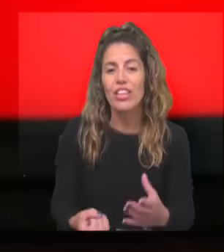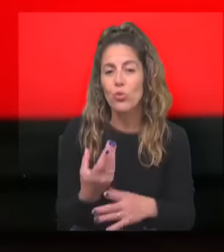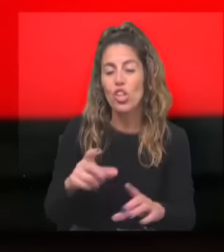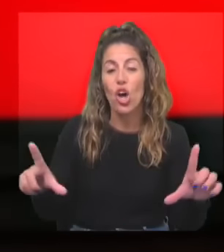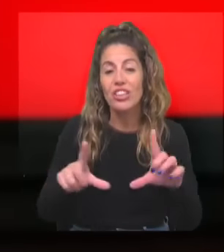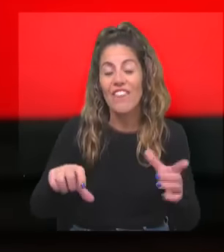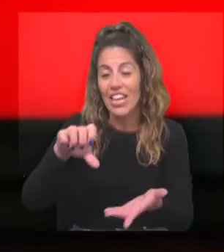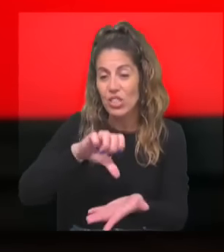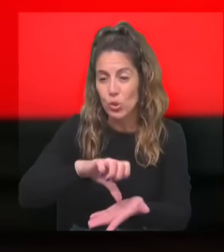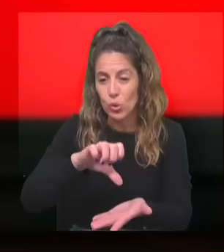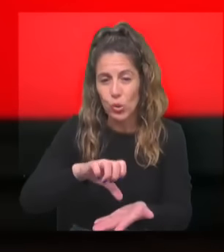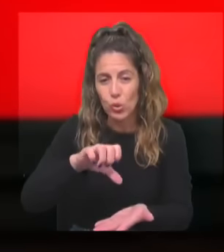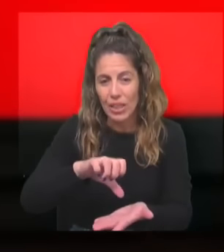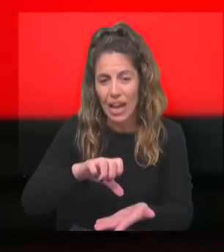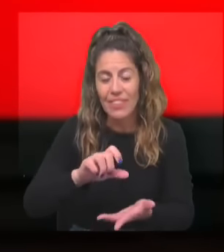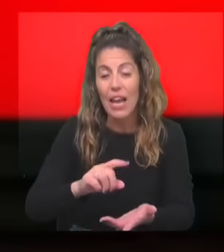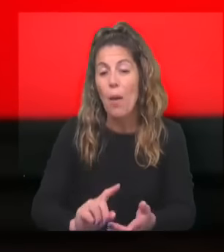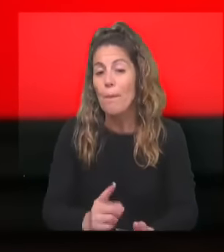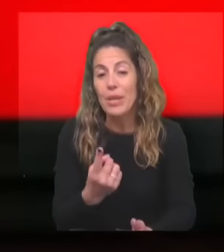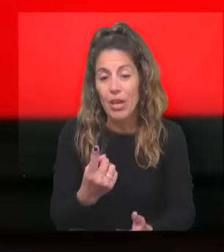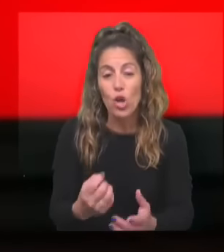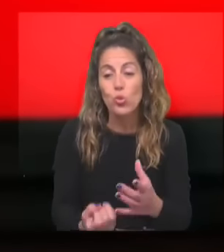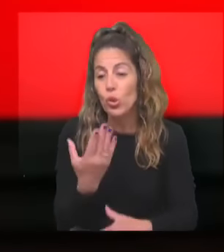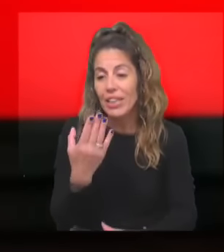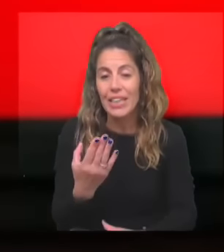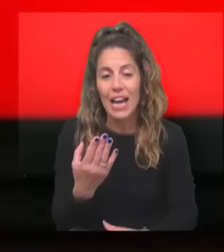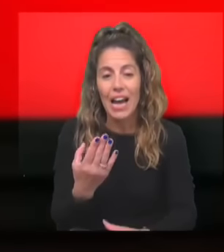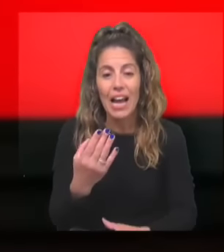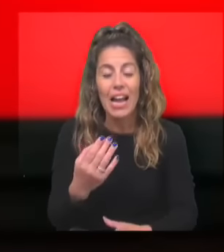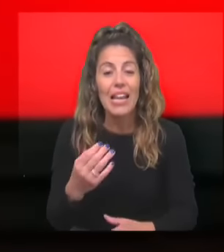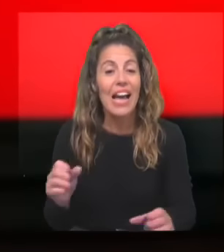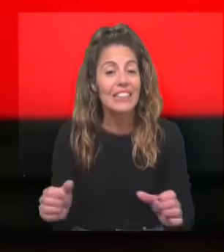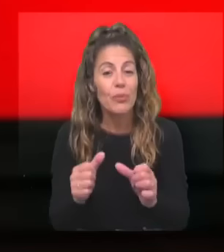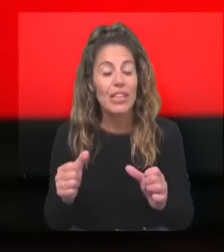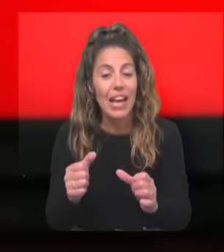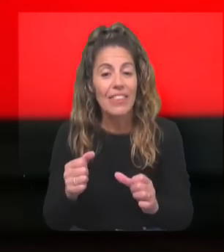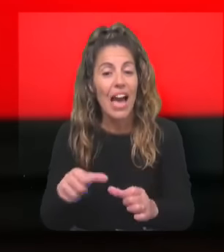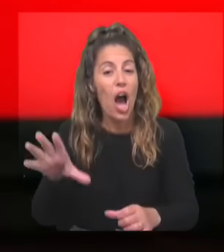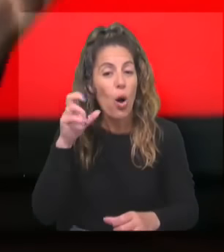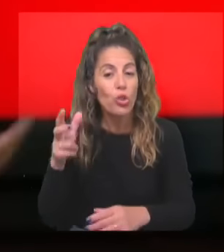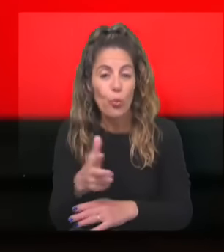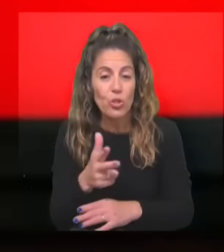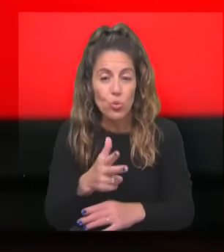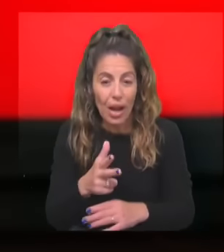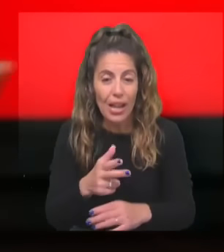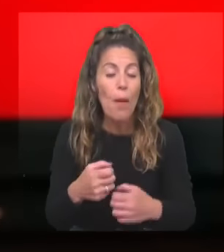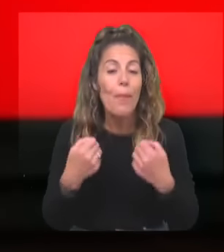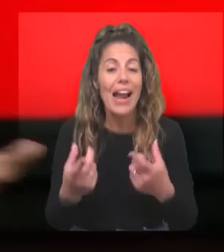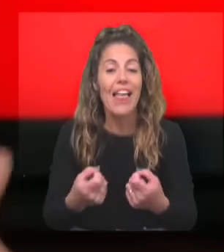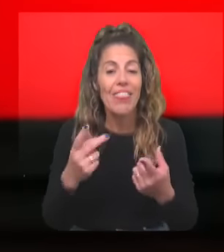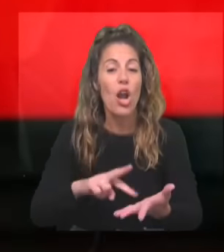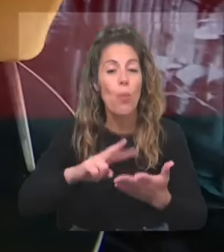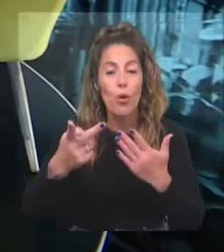el primer canon, el primer recurso que surgía la propia actividad audiovisual para alimentar y crear un proyecto de fomento a